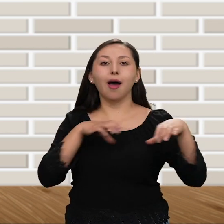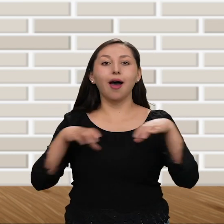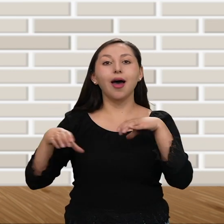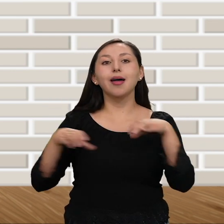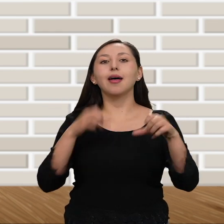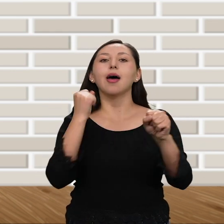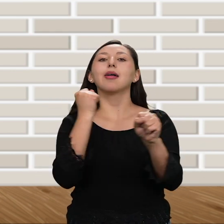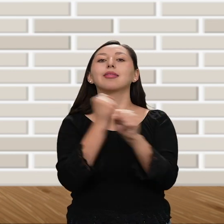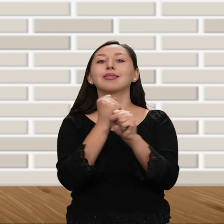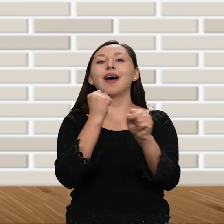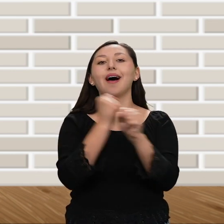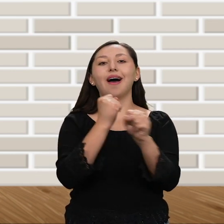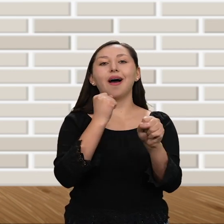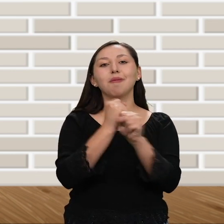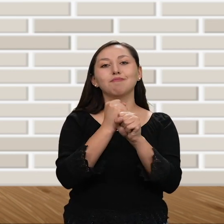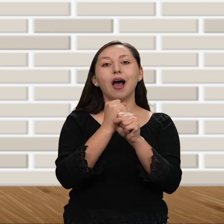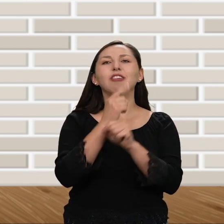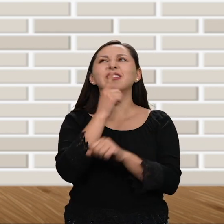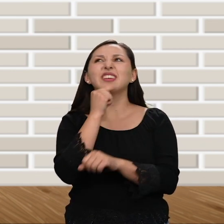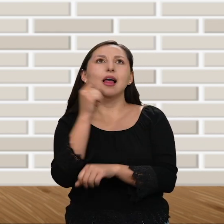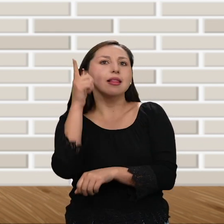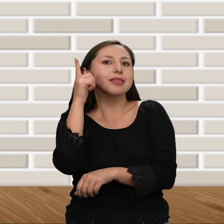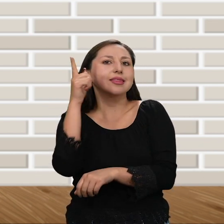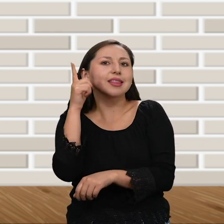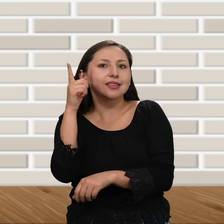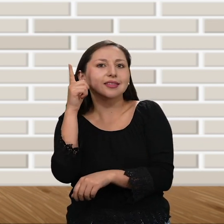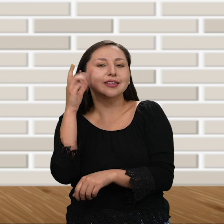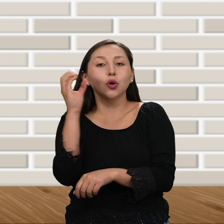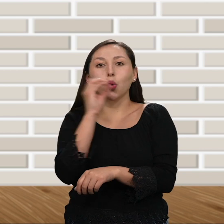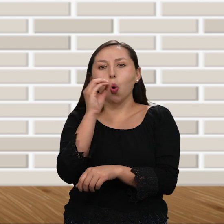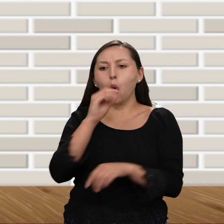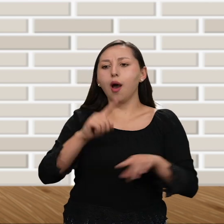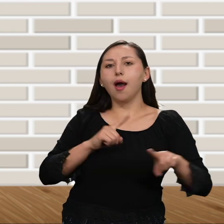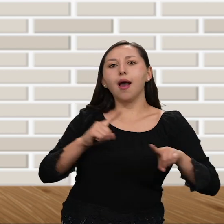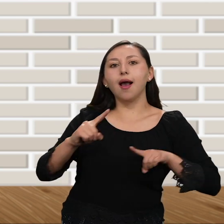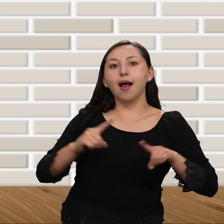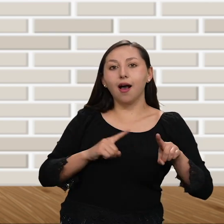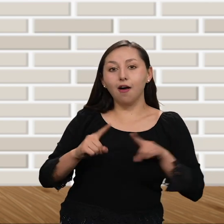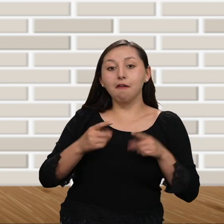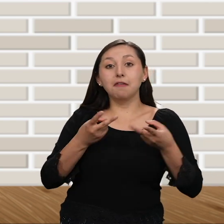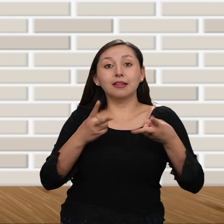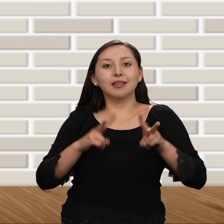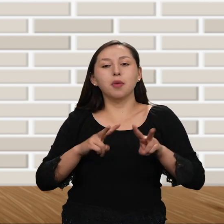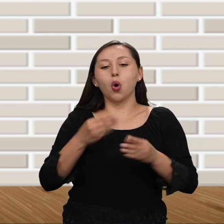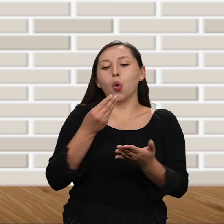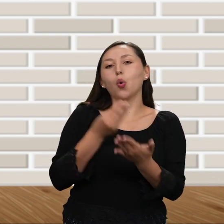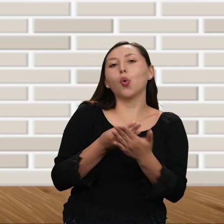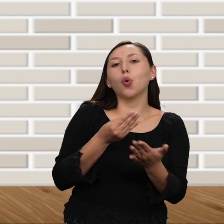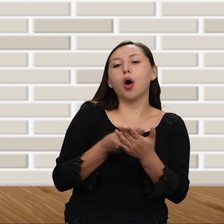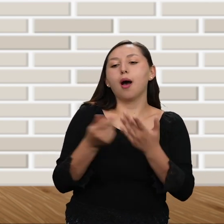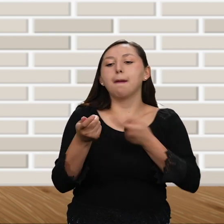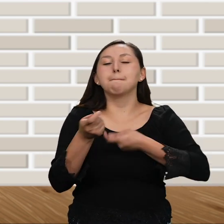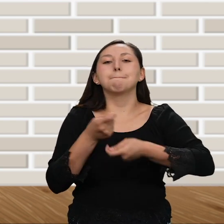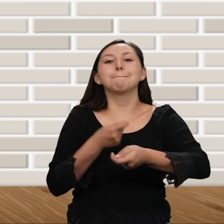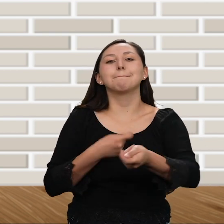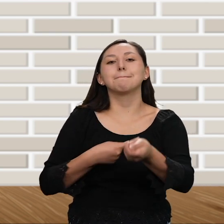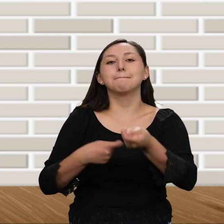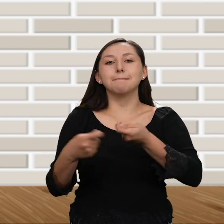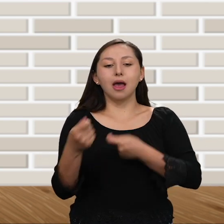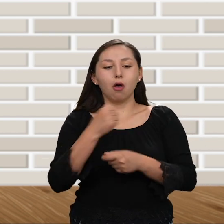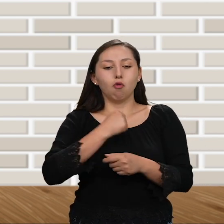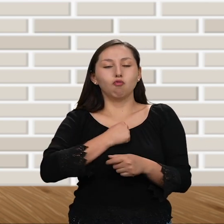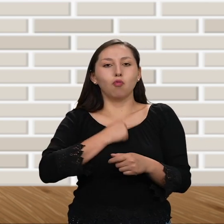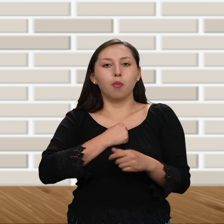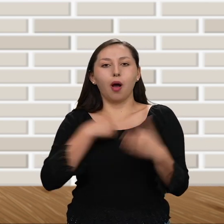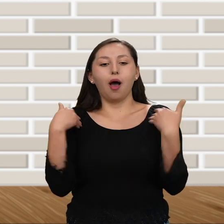el trabajo y el comercio. Además, se dio inicio a la propiedad privada. Sí, establecieron posesión privada